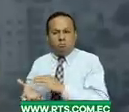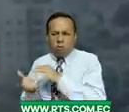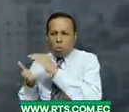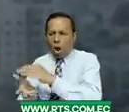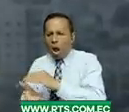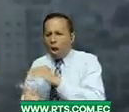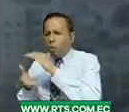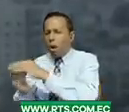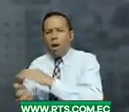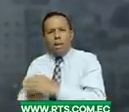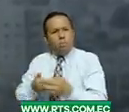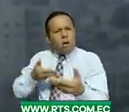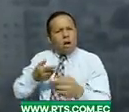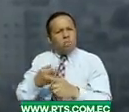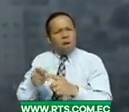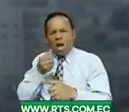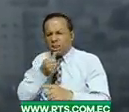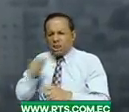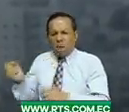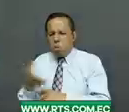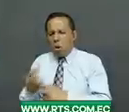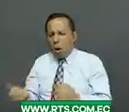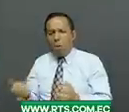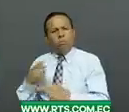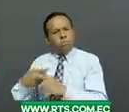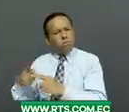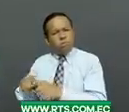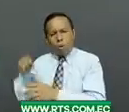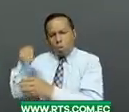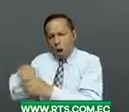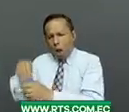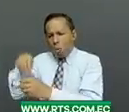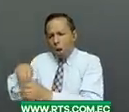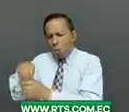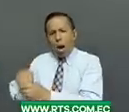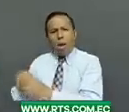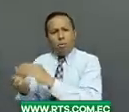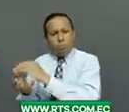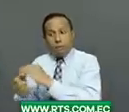coordinación y comunicación entre los terroristas.